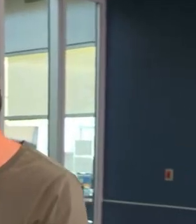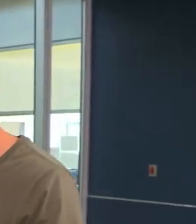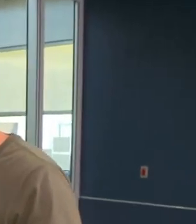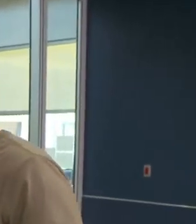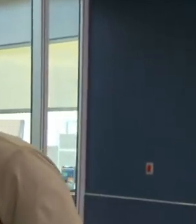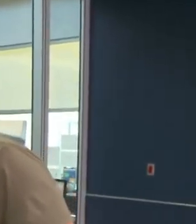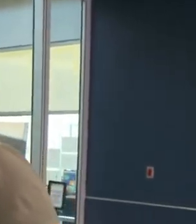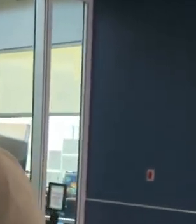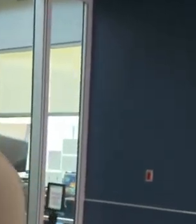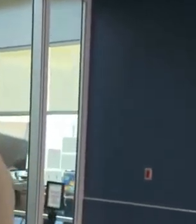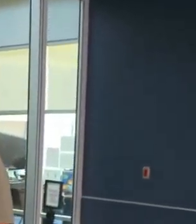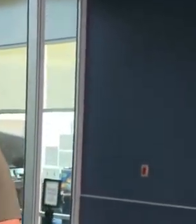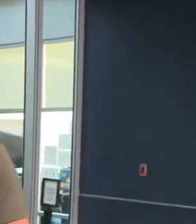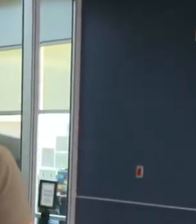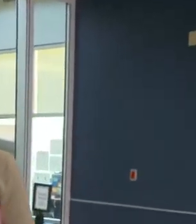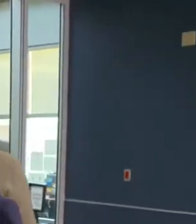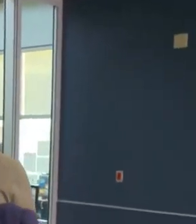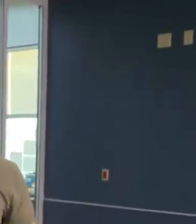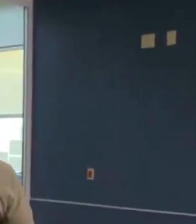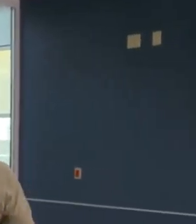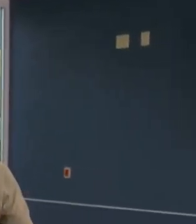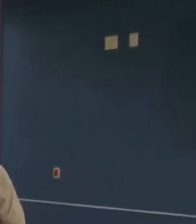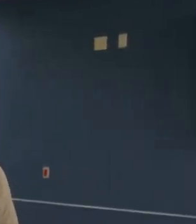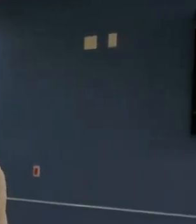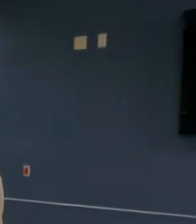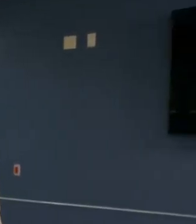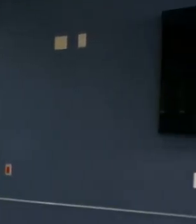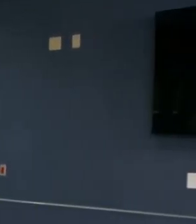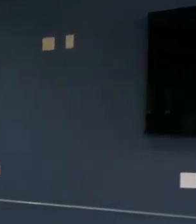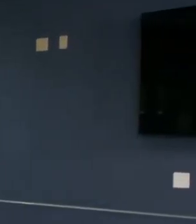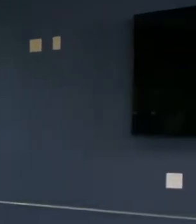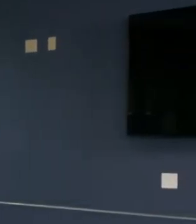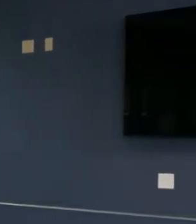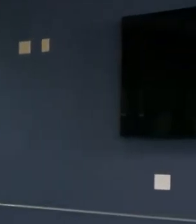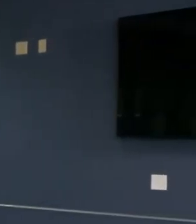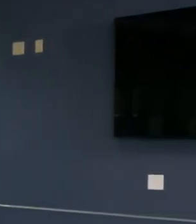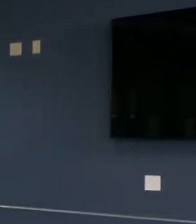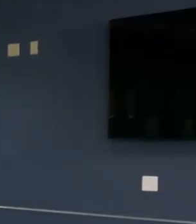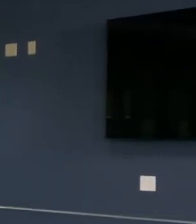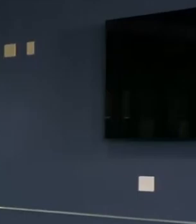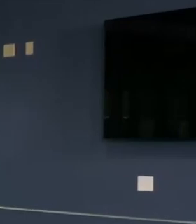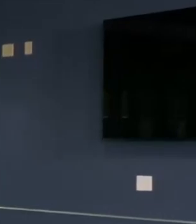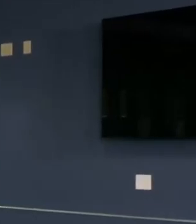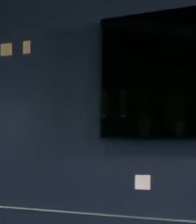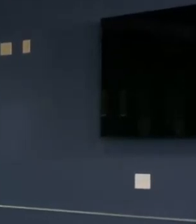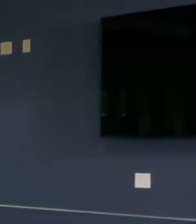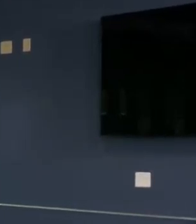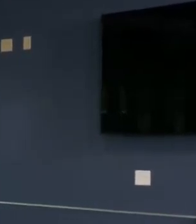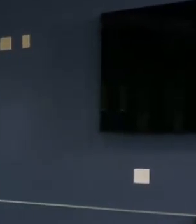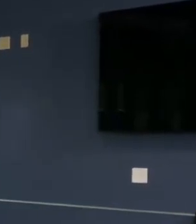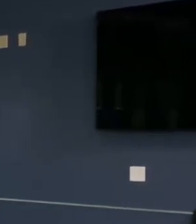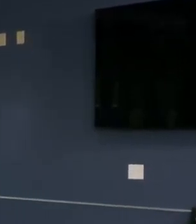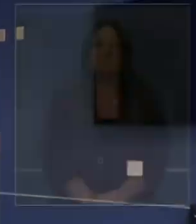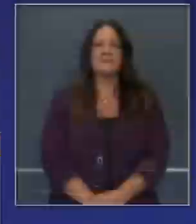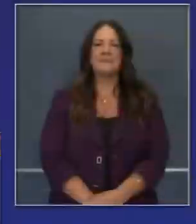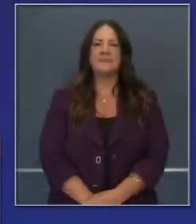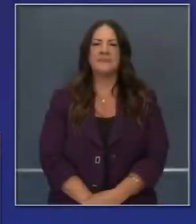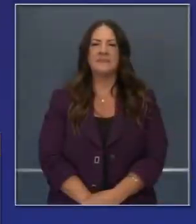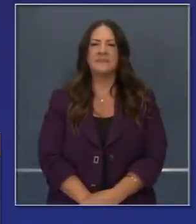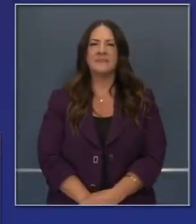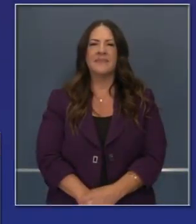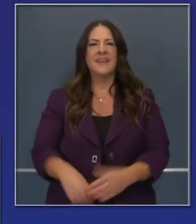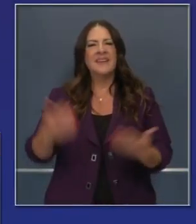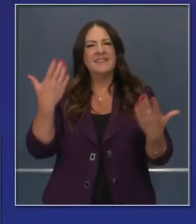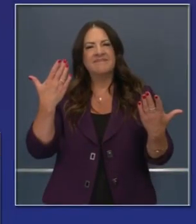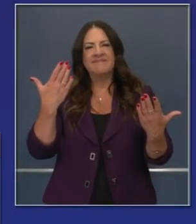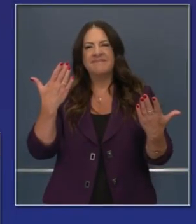todos que vayan a que los vacunen para la influenza. Gracias por esta demostración. Y les recuerdo que la temporada